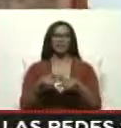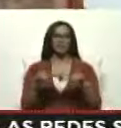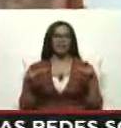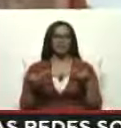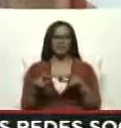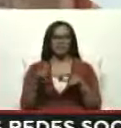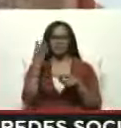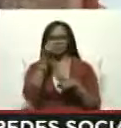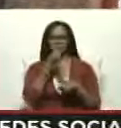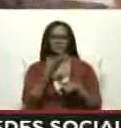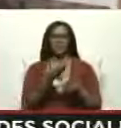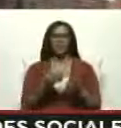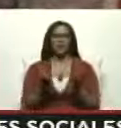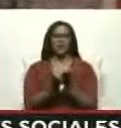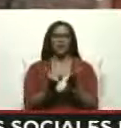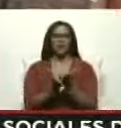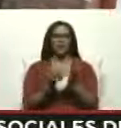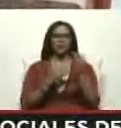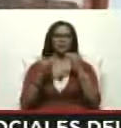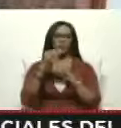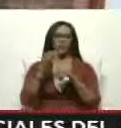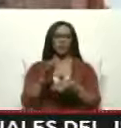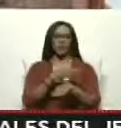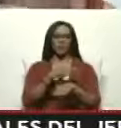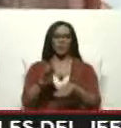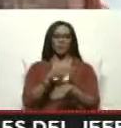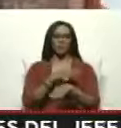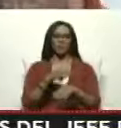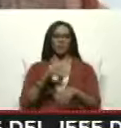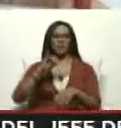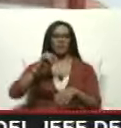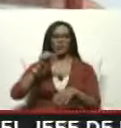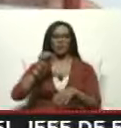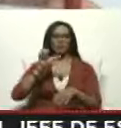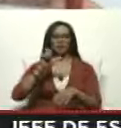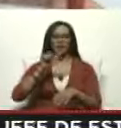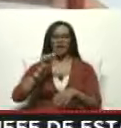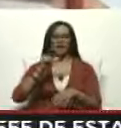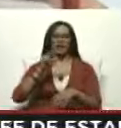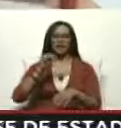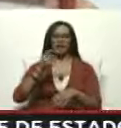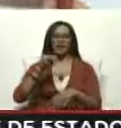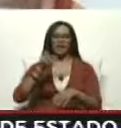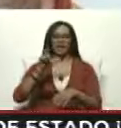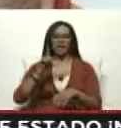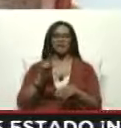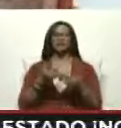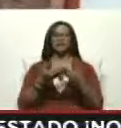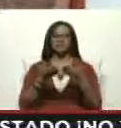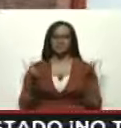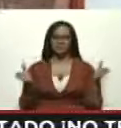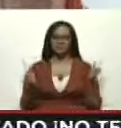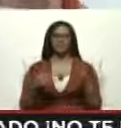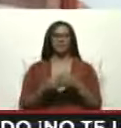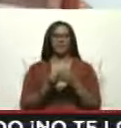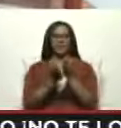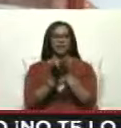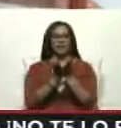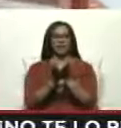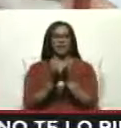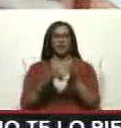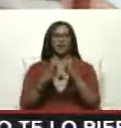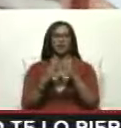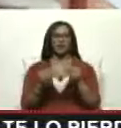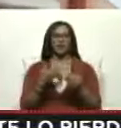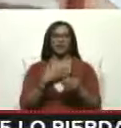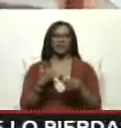maravillosos espacios. La Escuela Superior de Música José Ángel Lama, que ahora mismo también está abriendo sus puertas académicas a todos